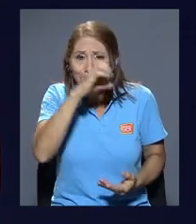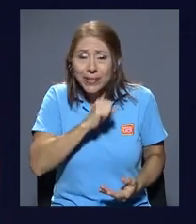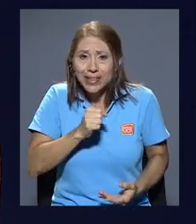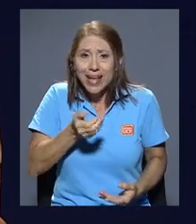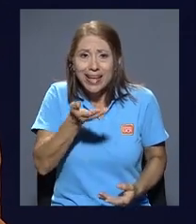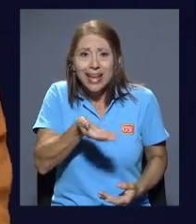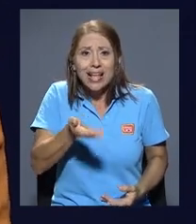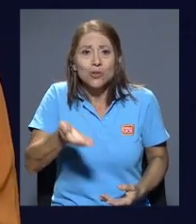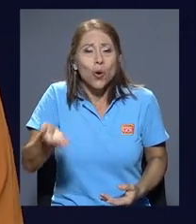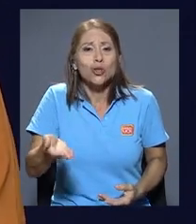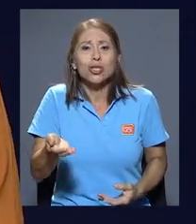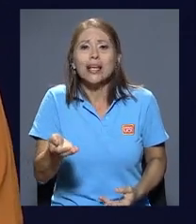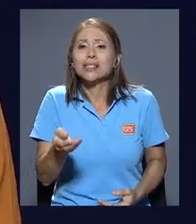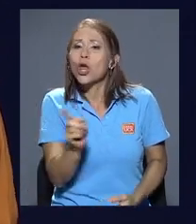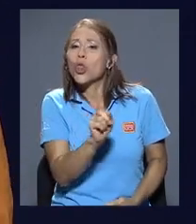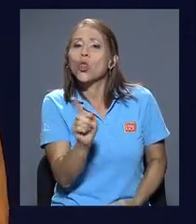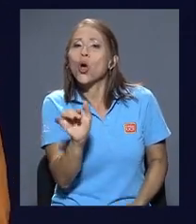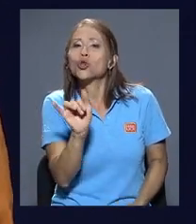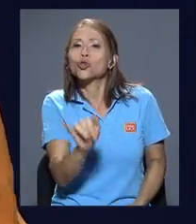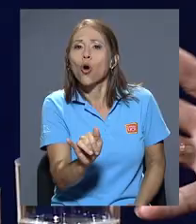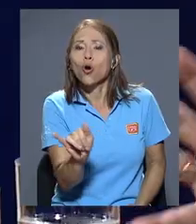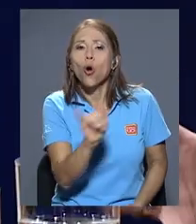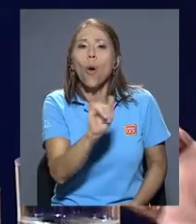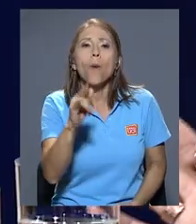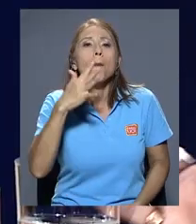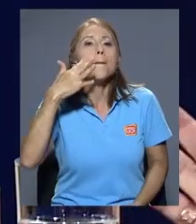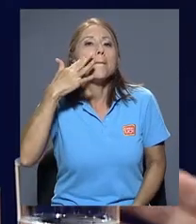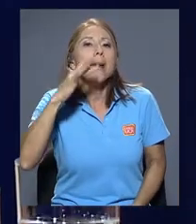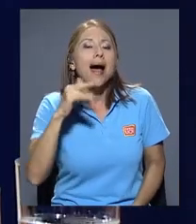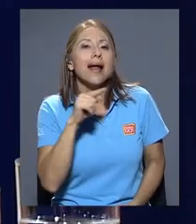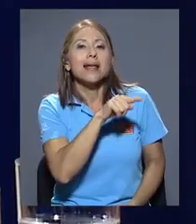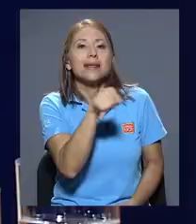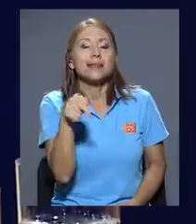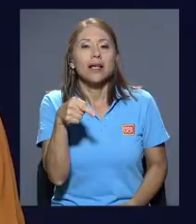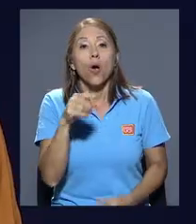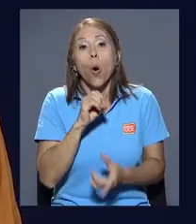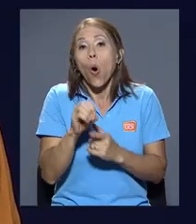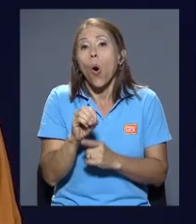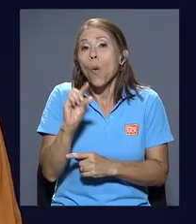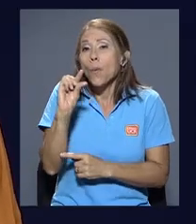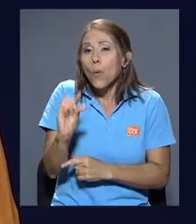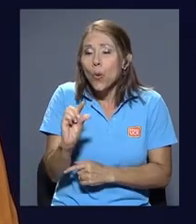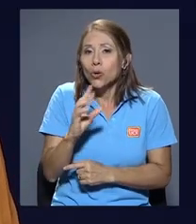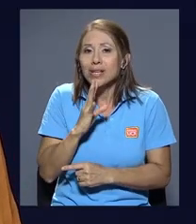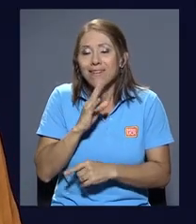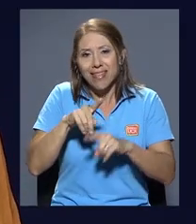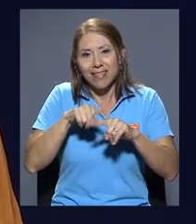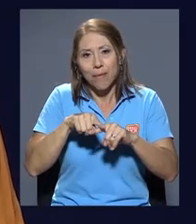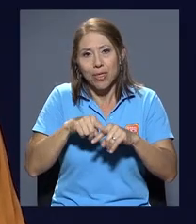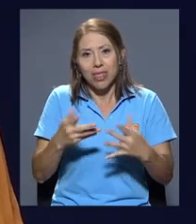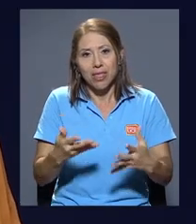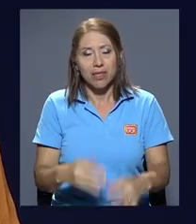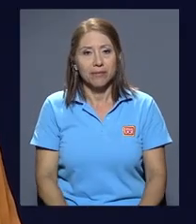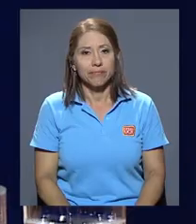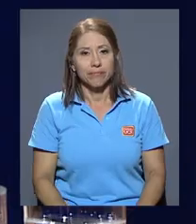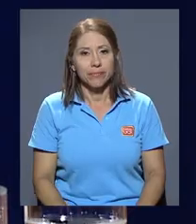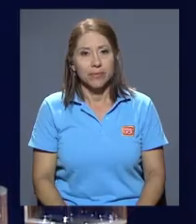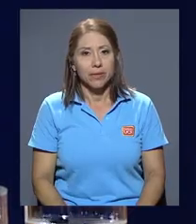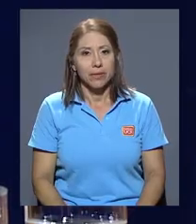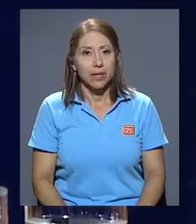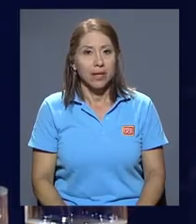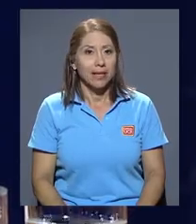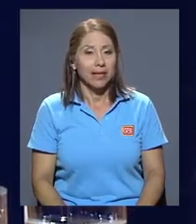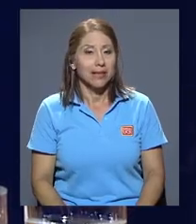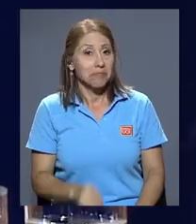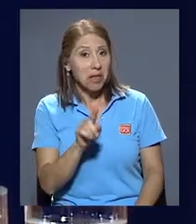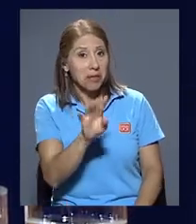como poco se habla, ¿verdad? A veces dependiendo del enfoque que se quiera dar. Y solo 20 segundos para invitar al